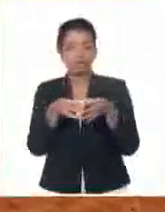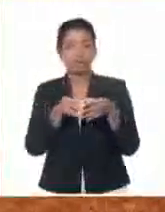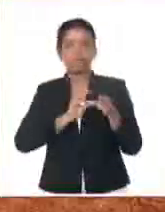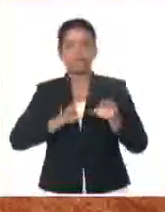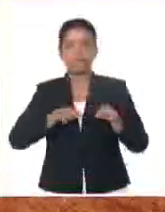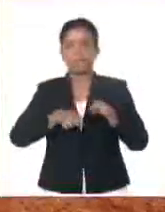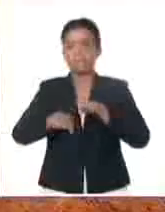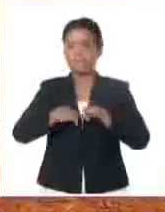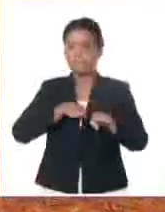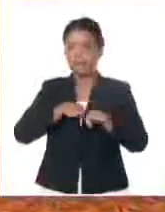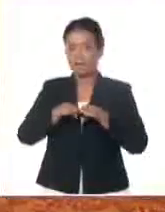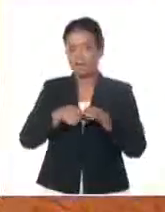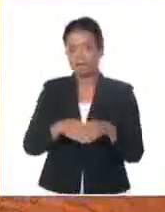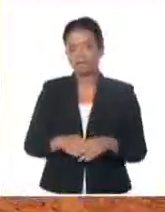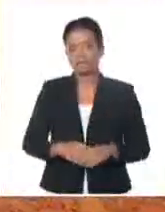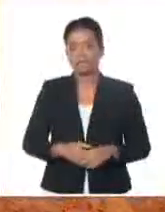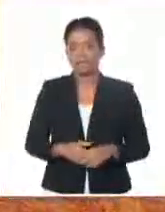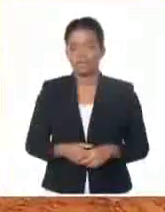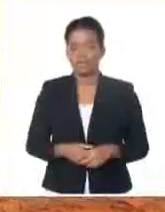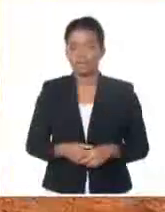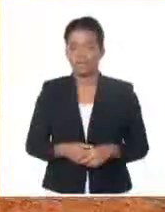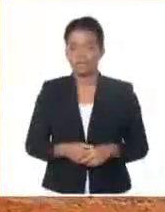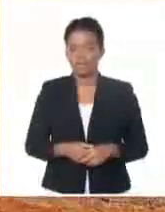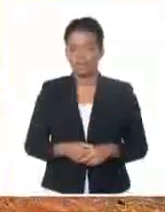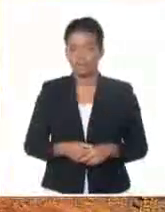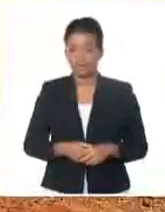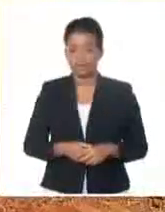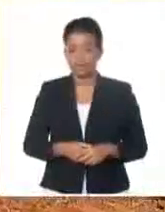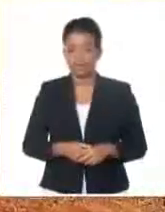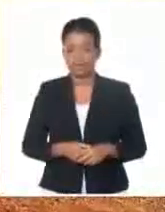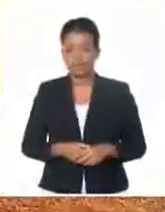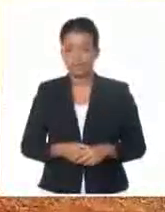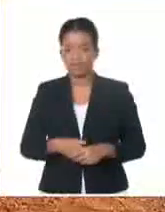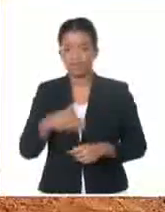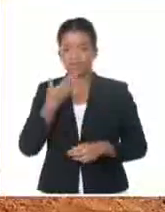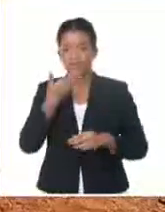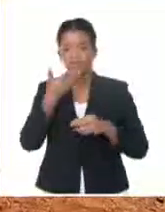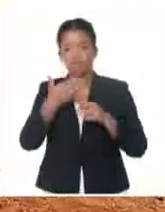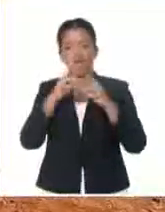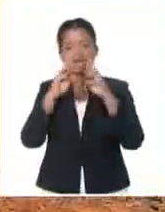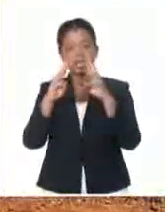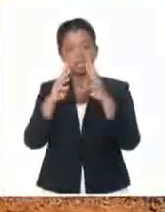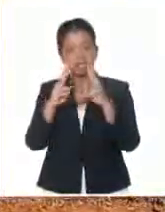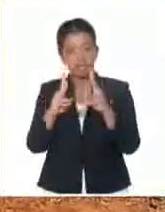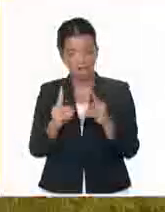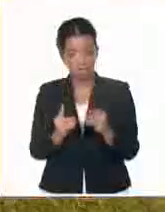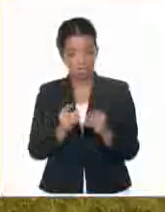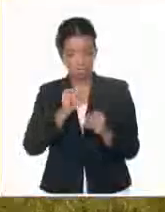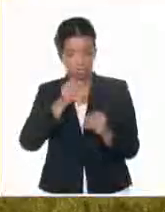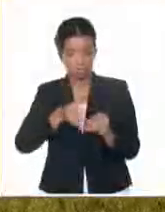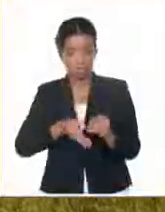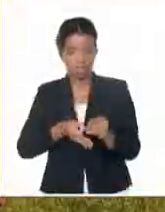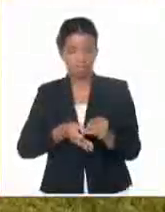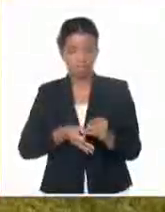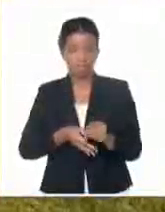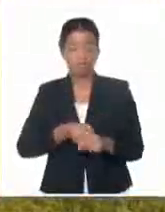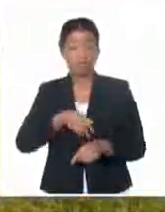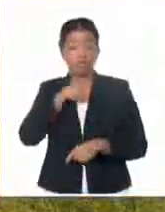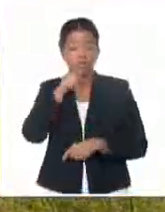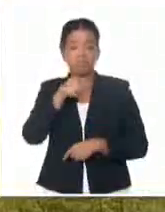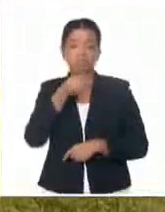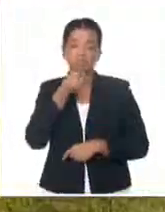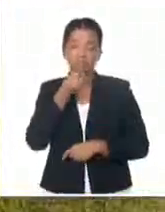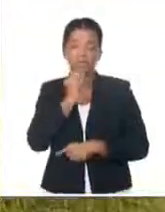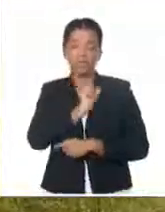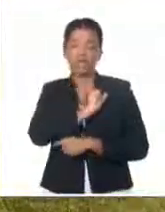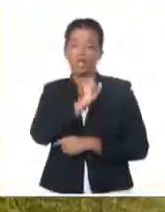competencia, a buscar un buen resultado, realizar un buen espectáculo para lograr las metas trazadas, que es la